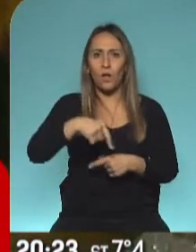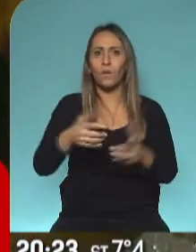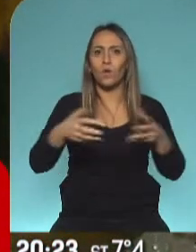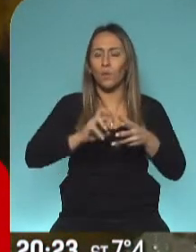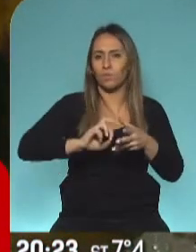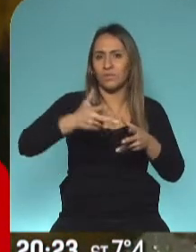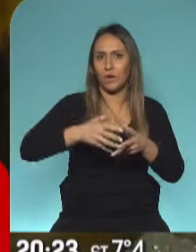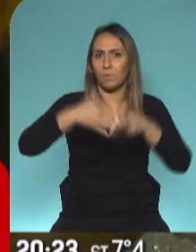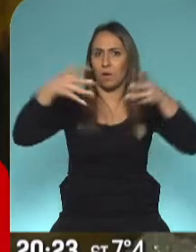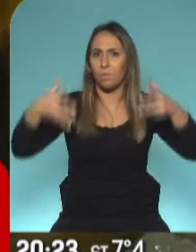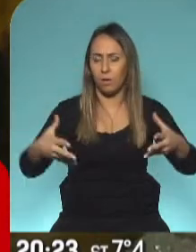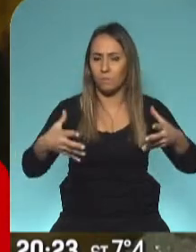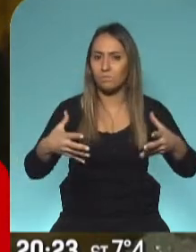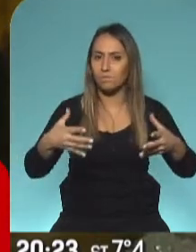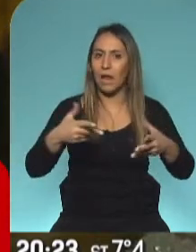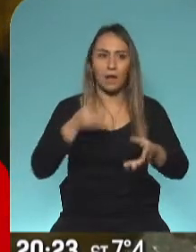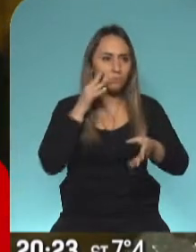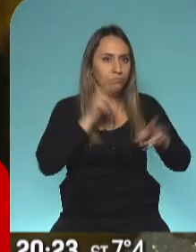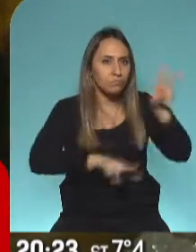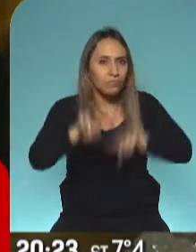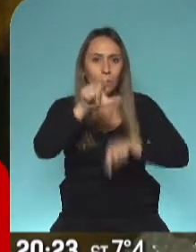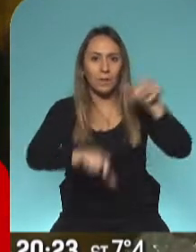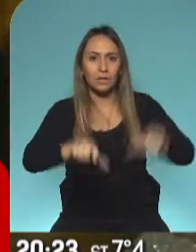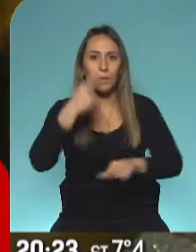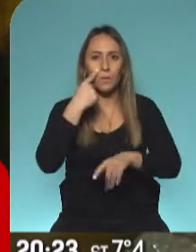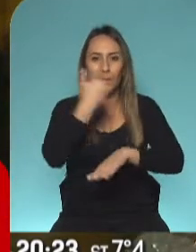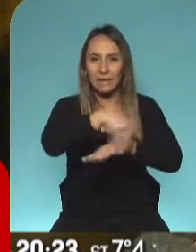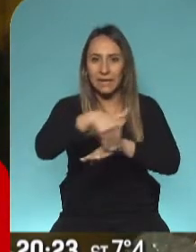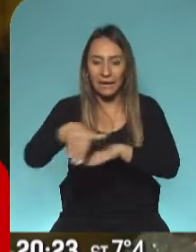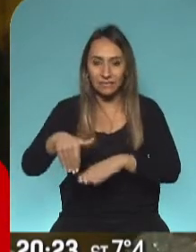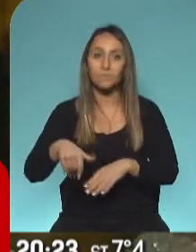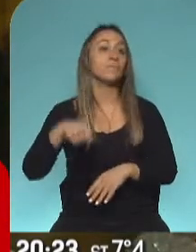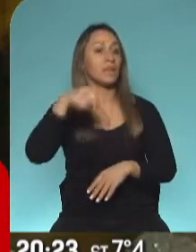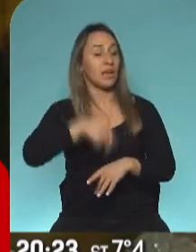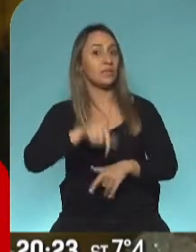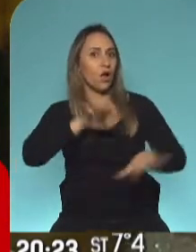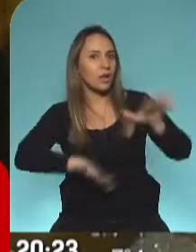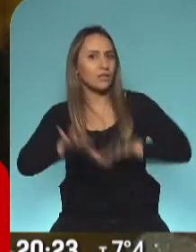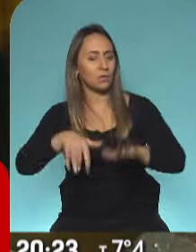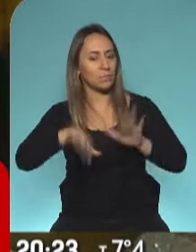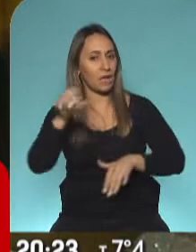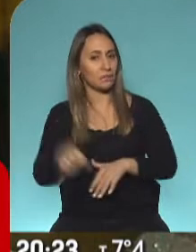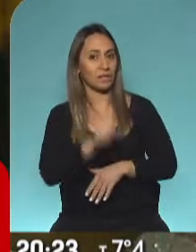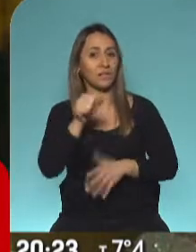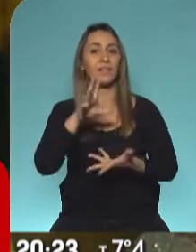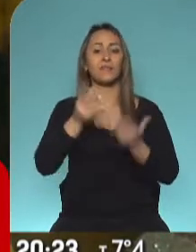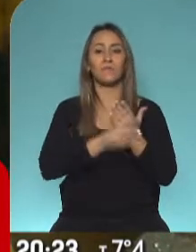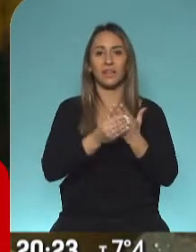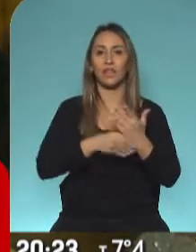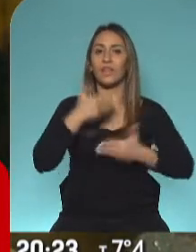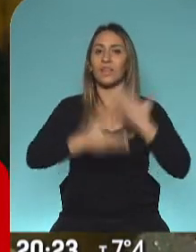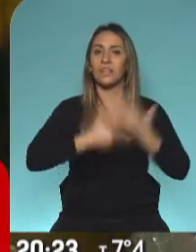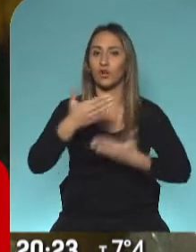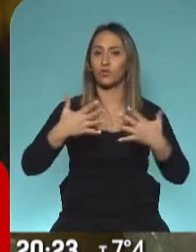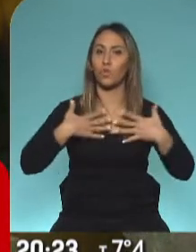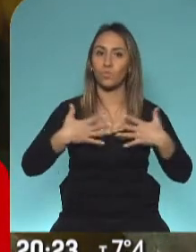de las personas en situación de calle que es uno de los operativos más importantes que llevamos adelante del ministerio de desarrollo humano y hábitat es el